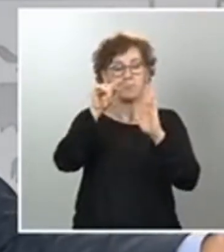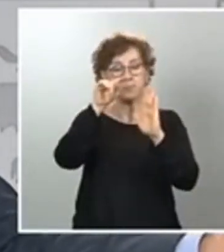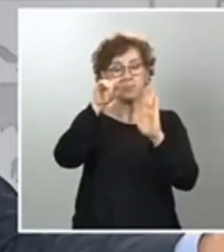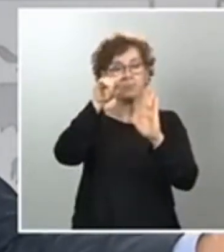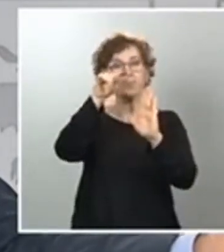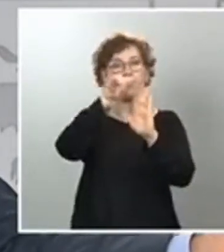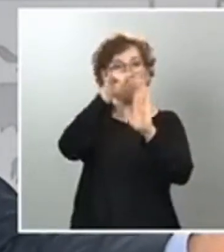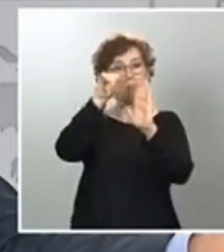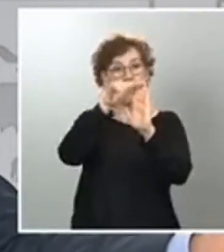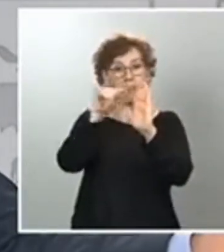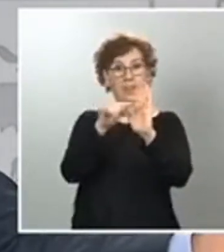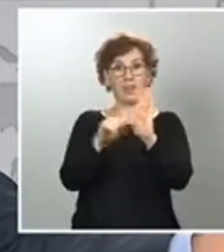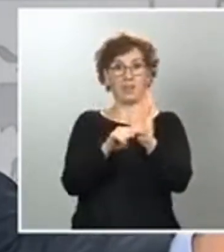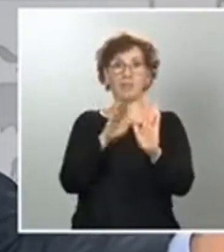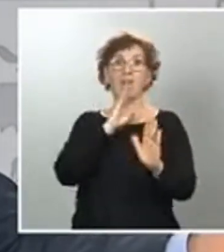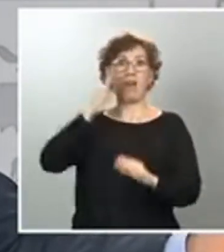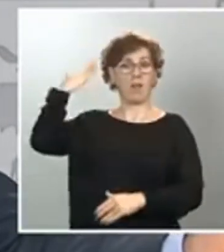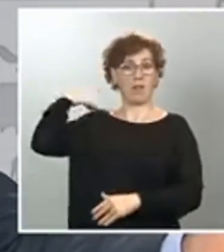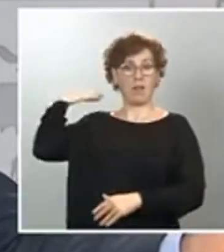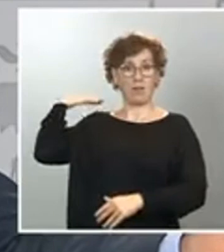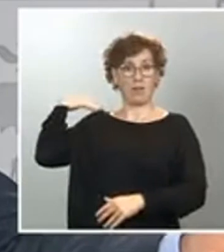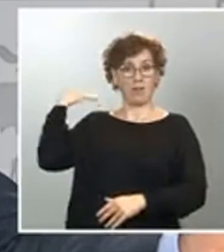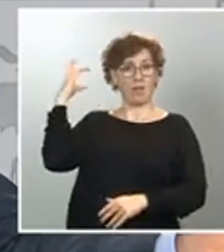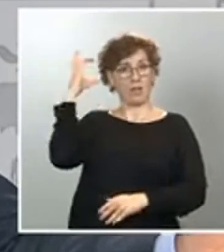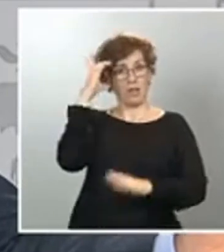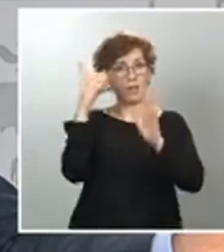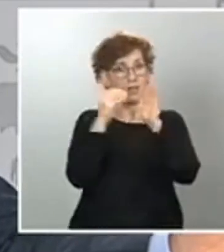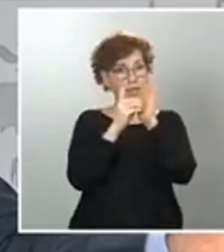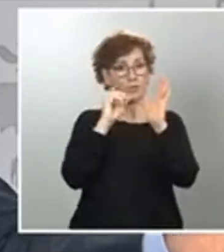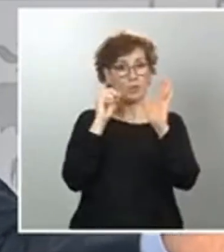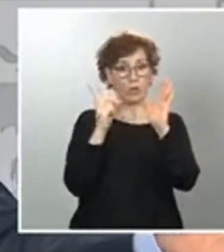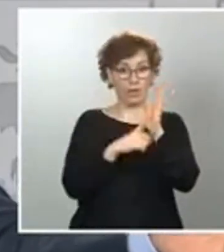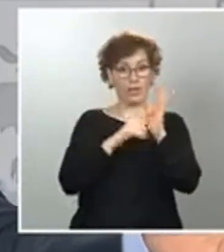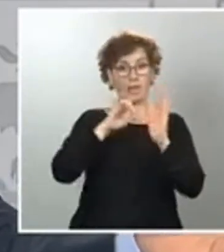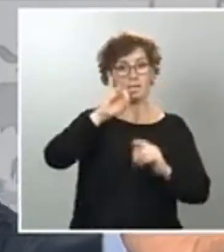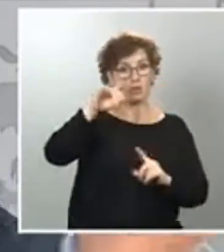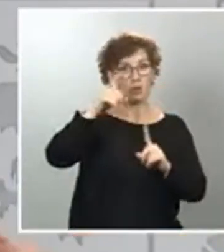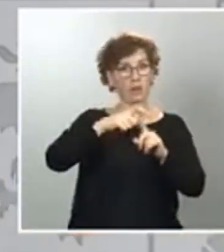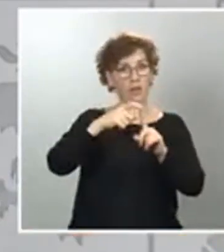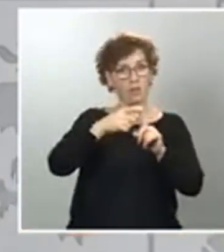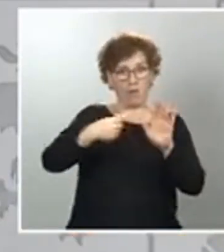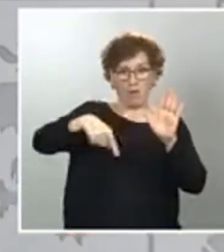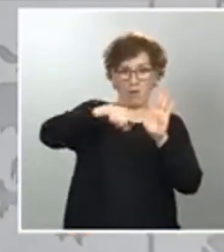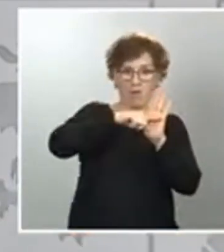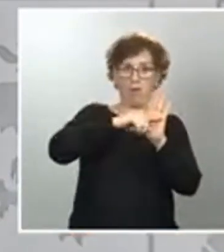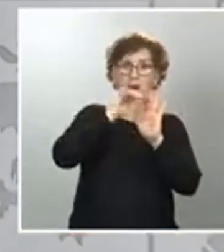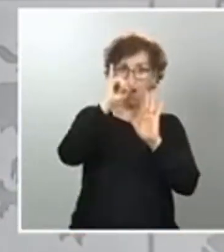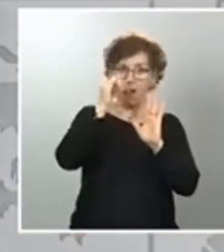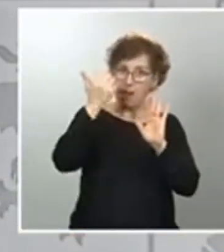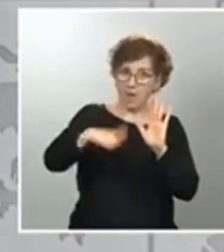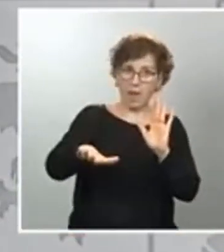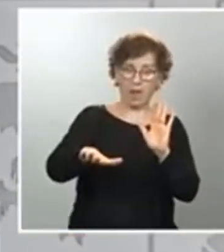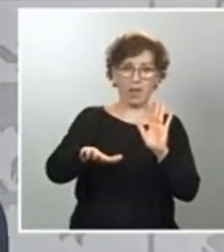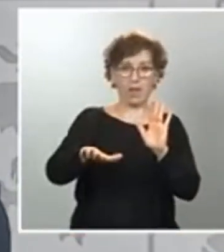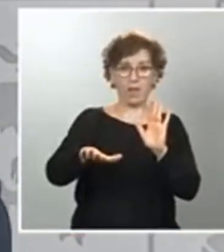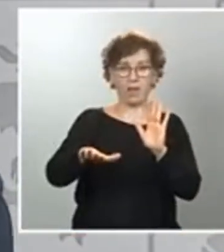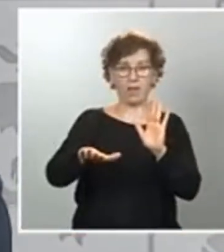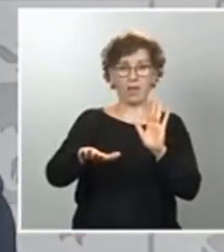el Real Decreto Ley del 14 de marzo con el primer estado de alarma, pero que